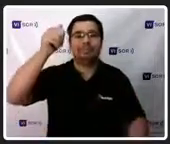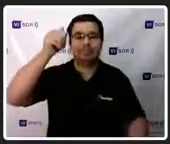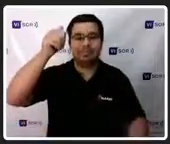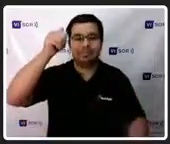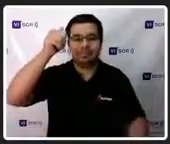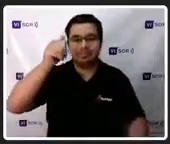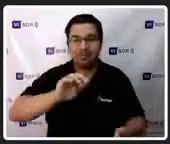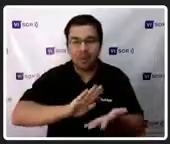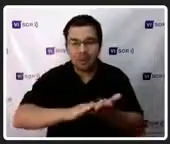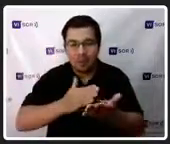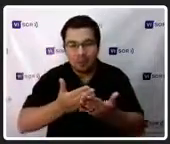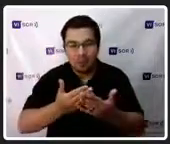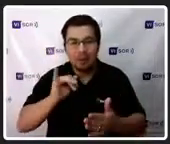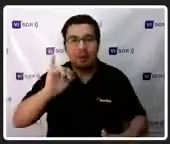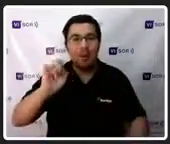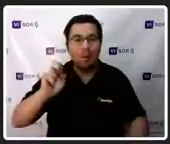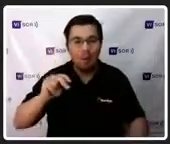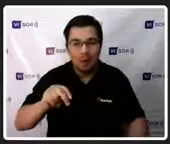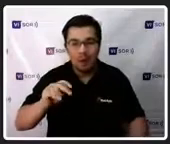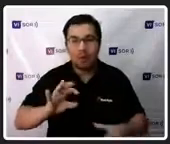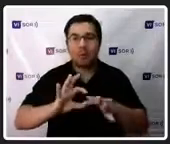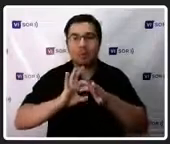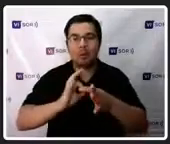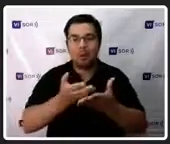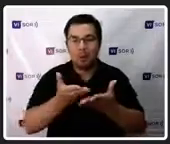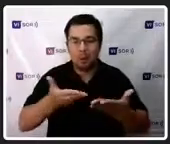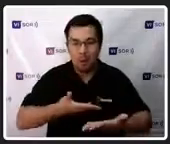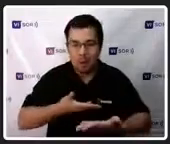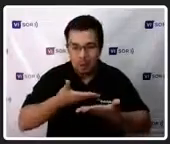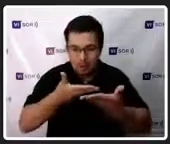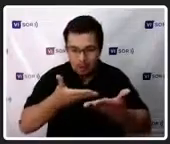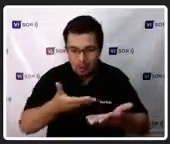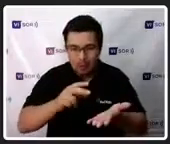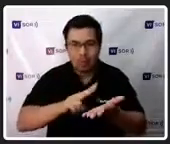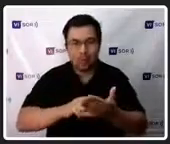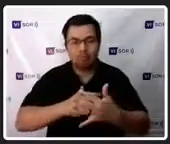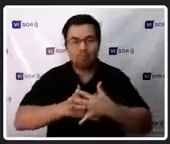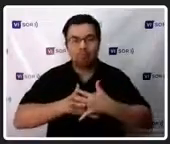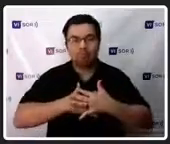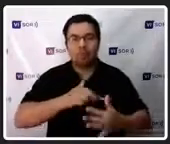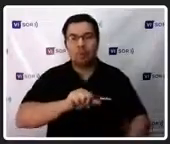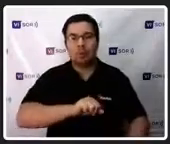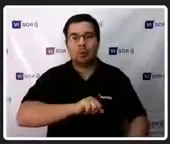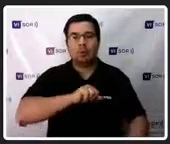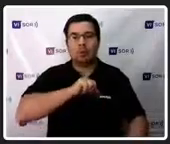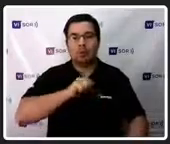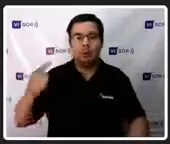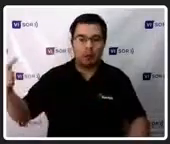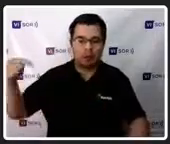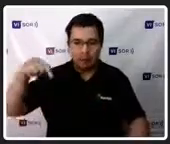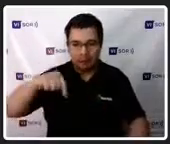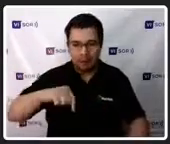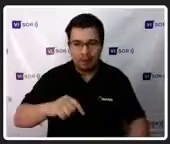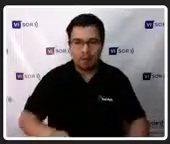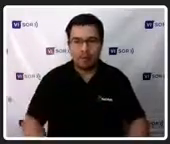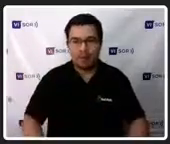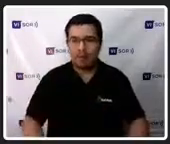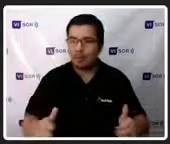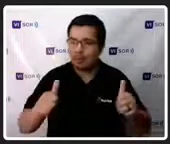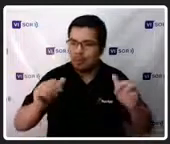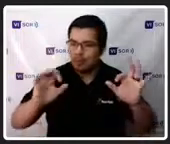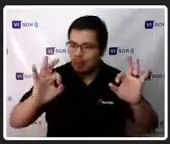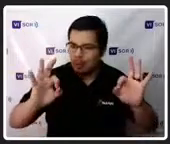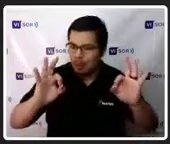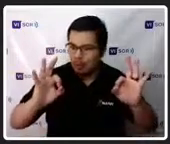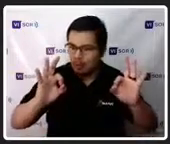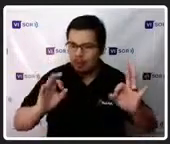Mucho bien. ¿Y tú, gusto a todos. Fernando? Muchas gracias por la invitación. Un verdadero orgullo y honor estar por acá. Genial. Fernando, ¿no? Primero